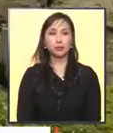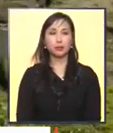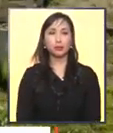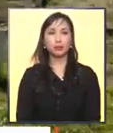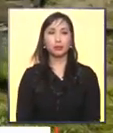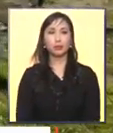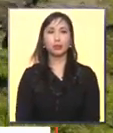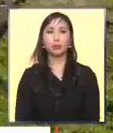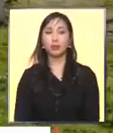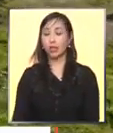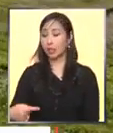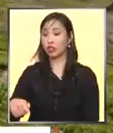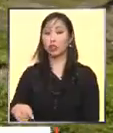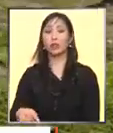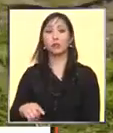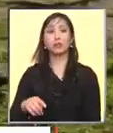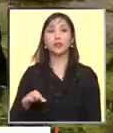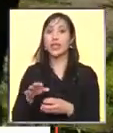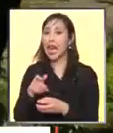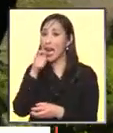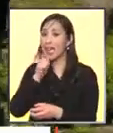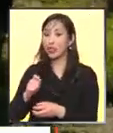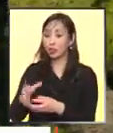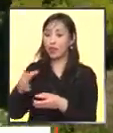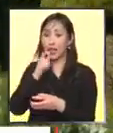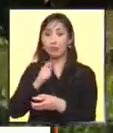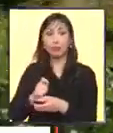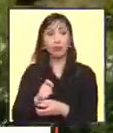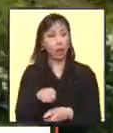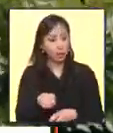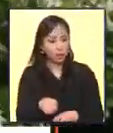Estos son alcachofas. ¡Así son las alcachofas! Así es.